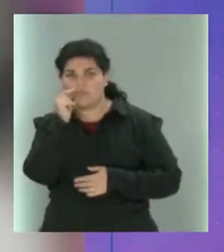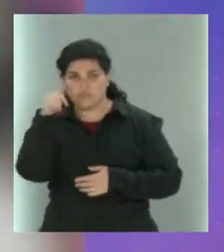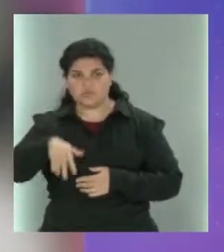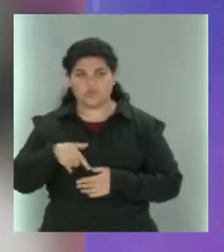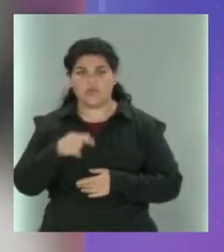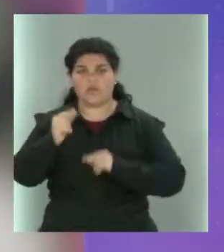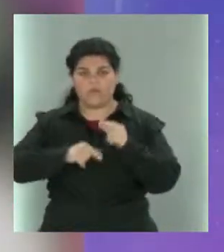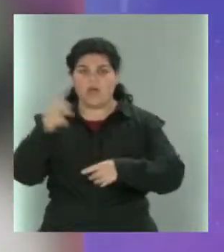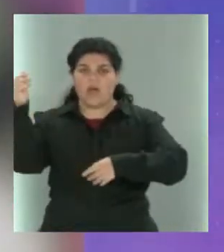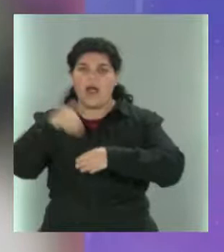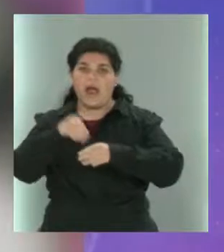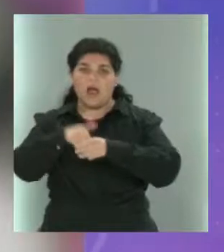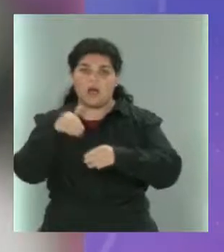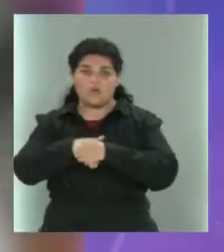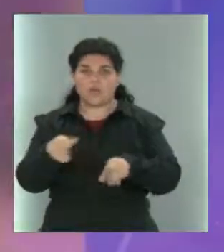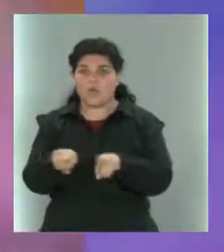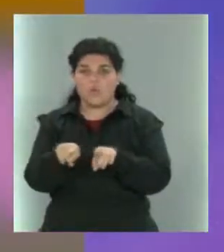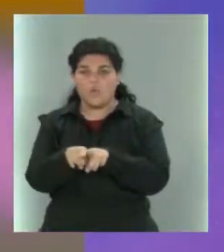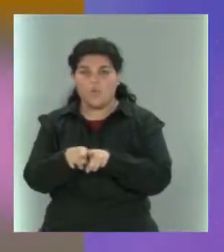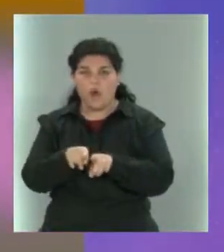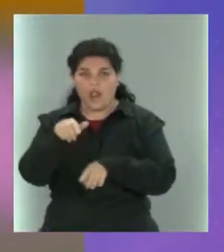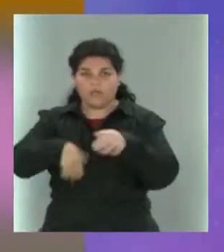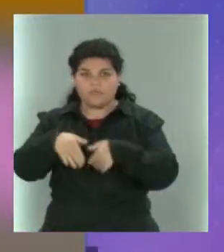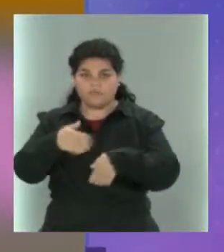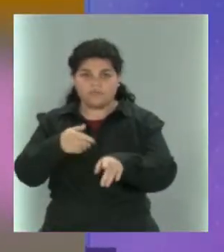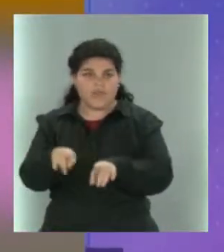ahorrar gasolina. Imito a Pedro Picapiedra.